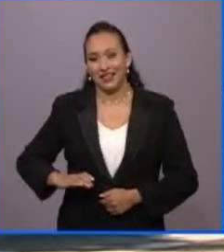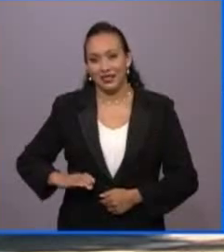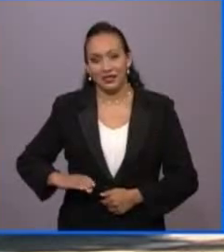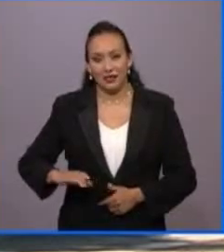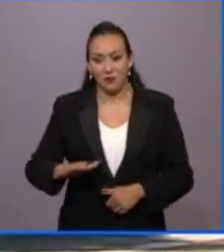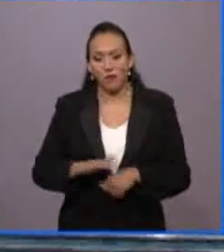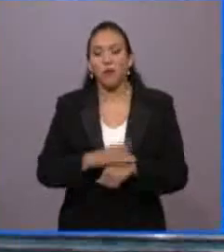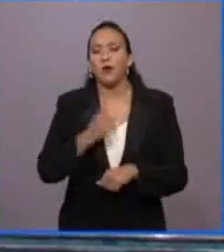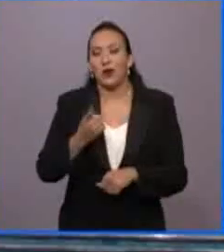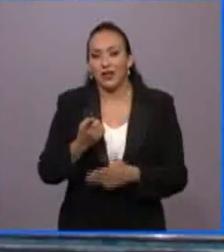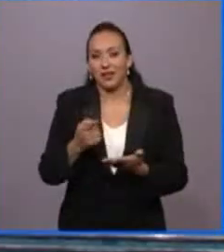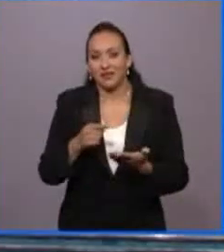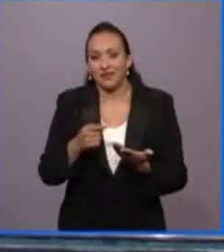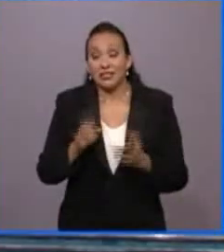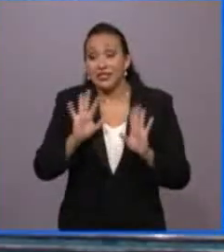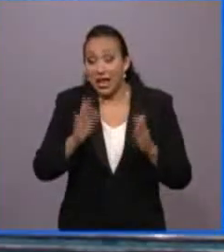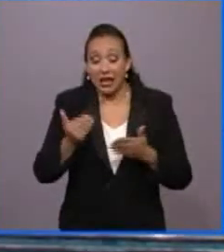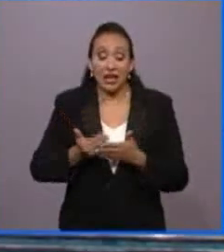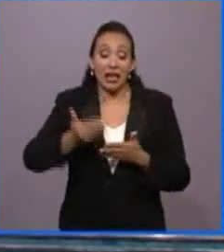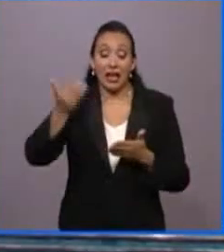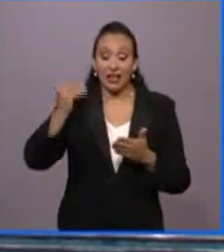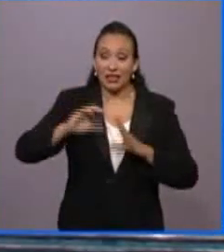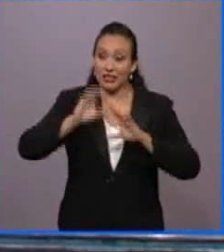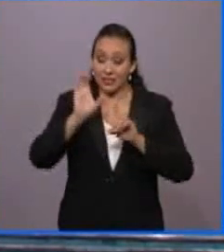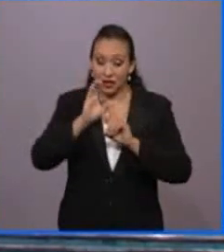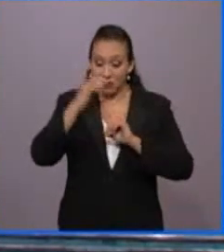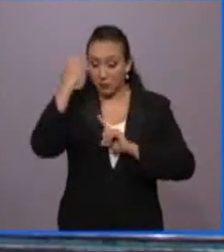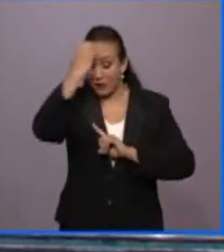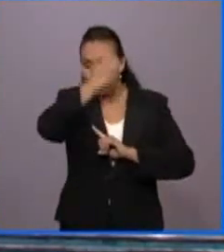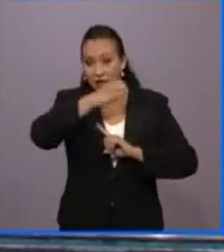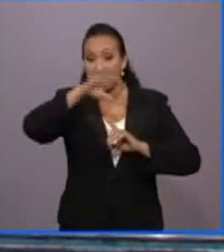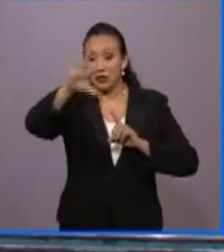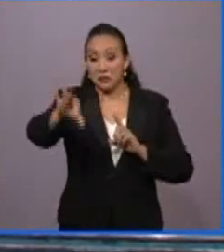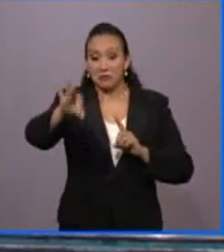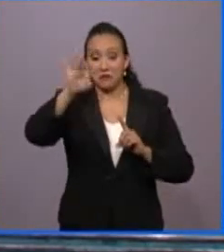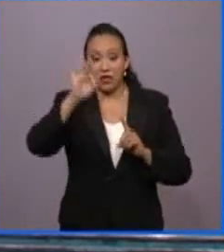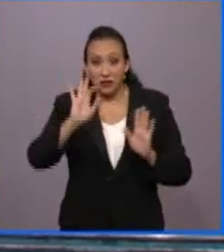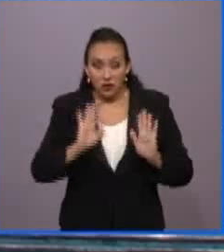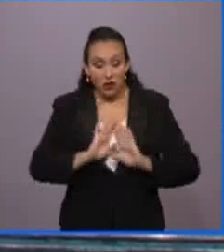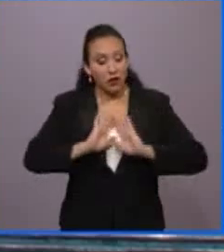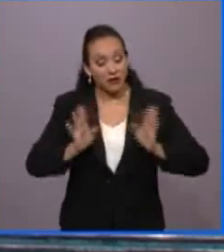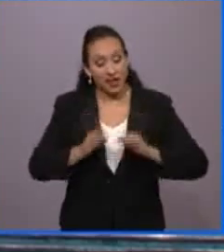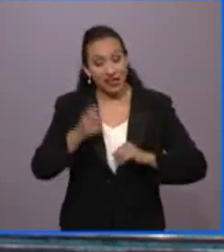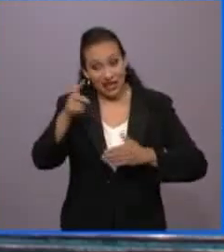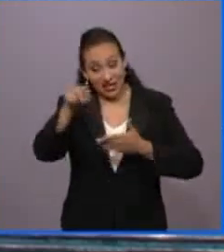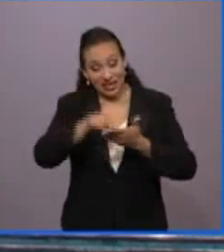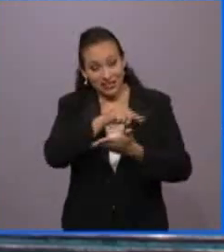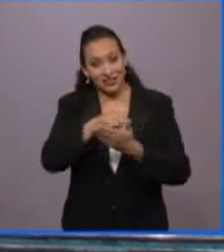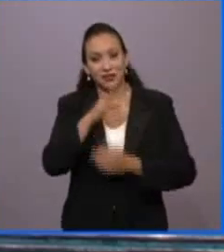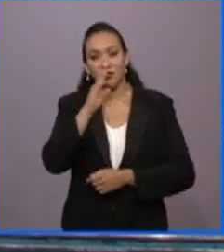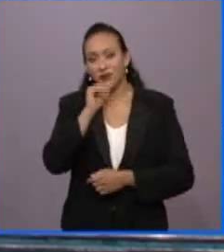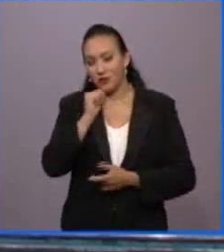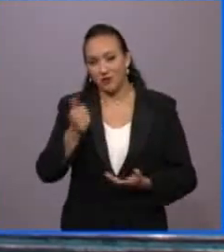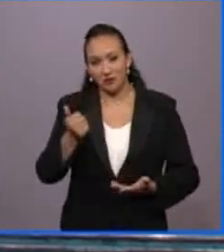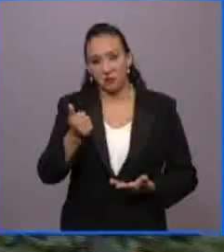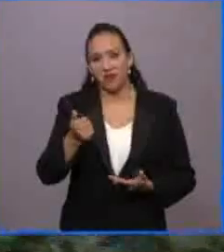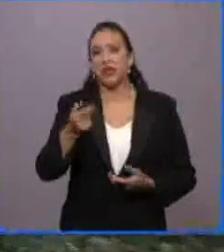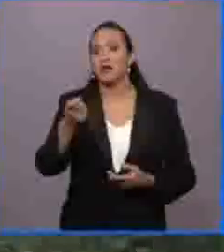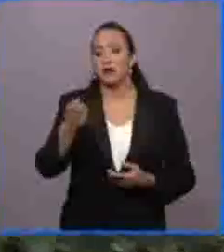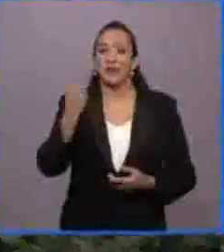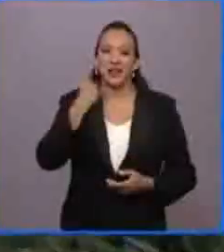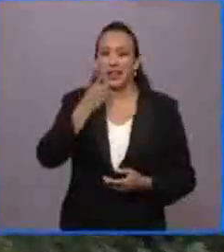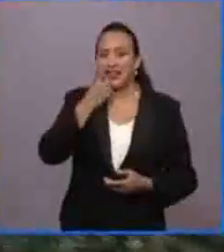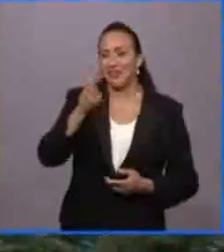fueron consideradas elegibles e idóneas por los comités de evaluación. La petición de revocar la respuesta del encargado de despacho es